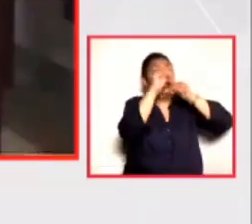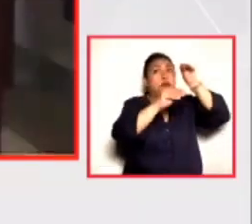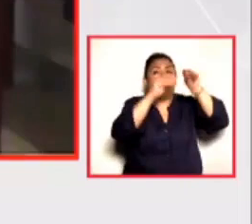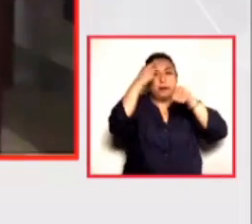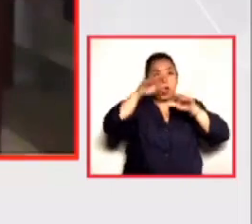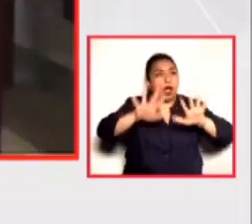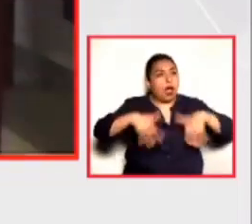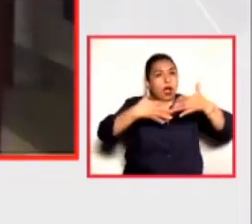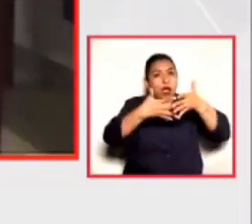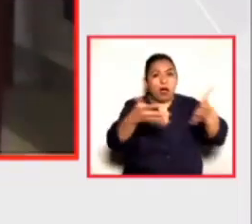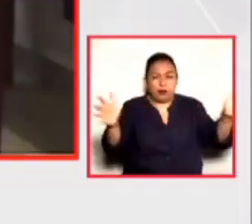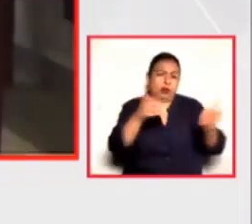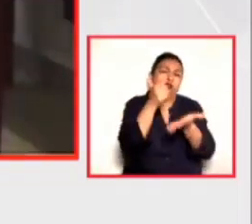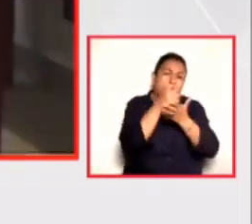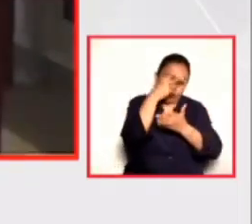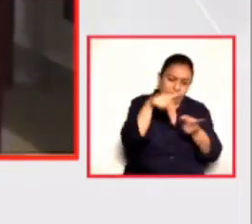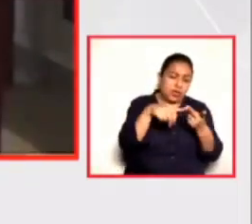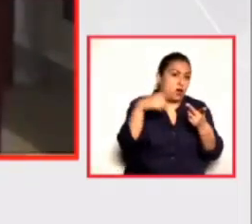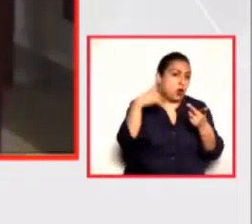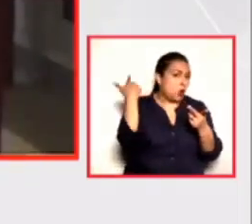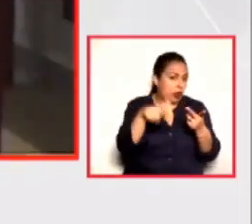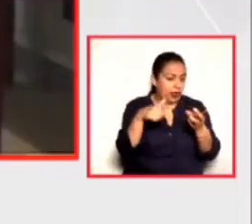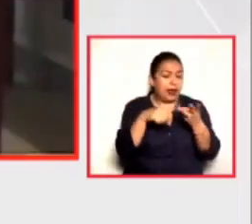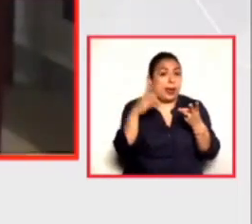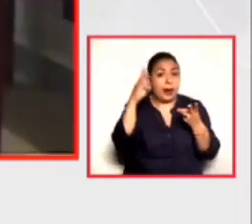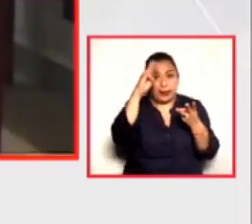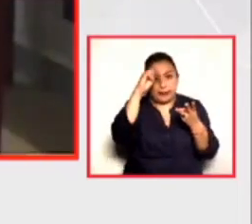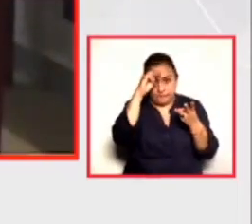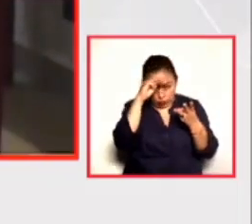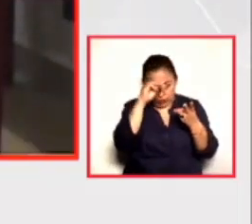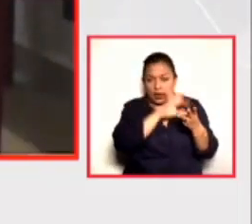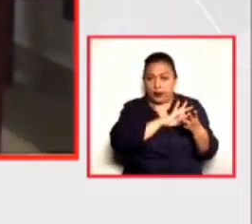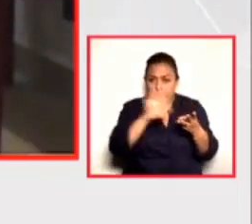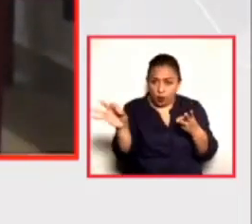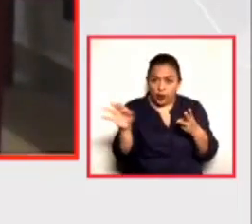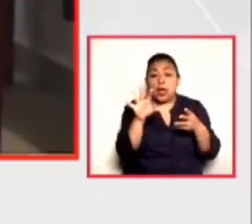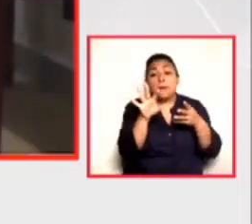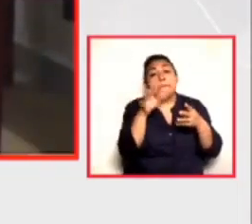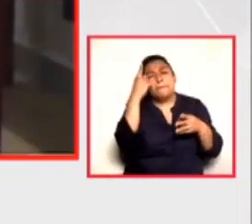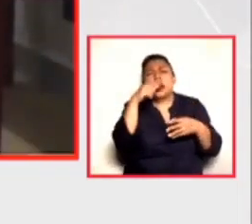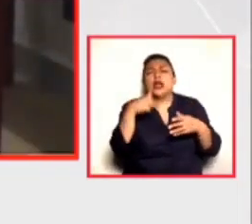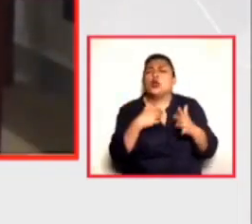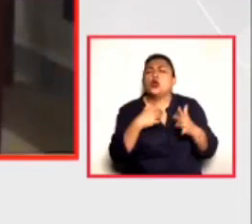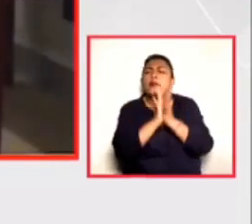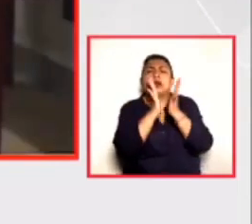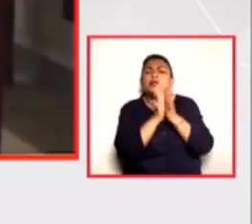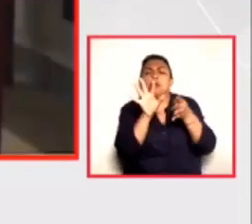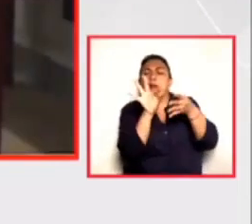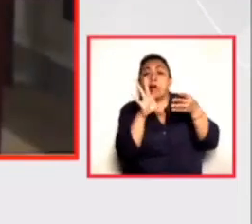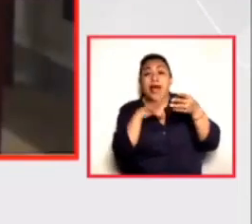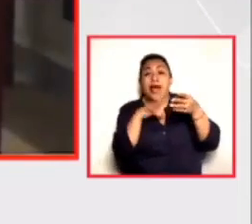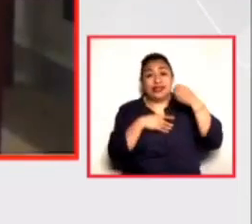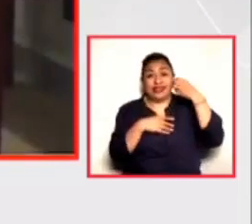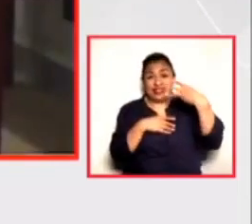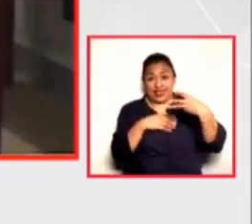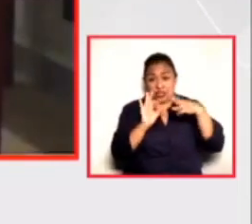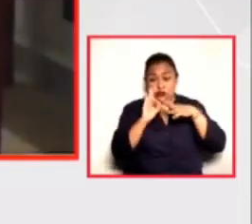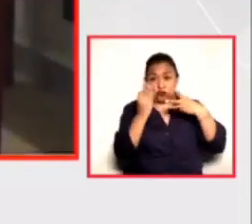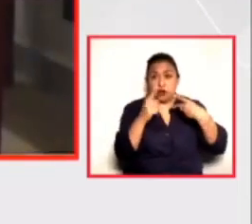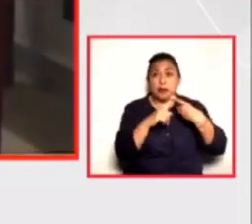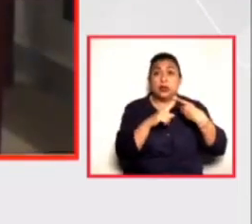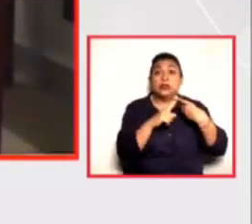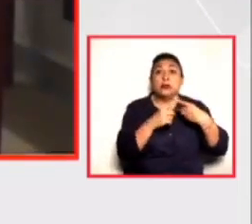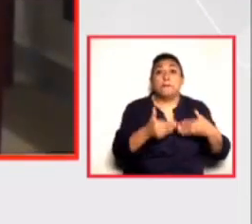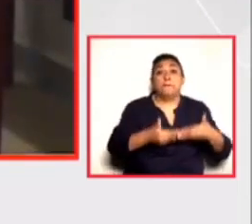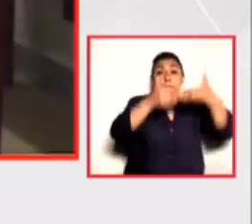la Ciudad de México, en Guadalajara y en Monterrey. Las opciones de participación contemplan tres formatos de muros y